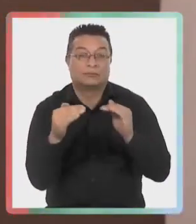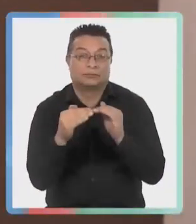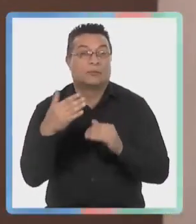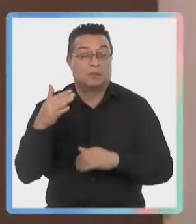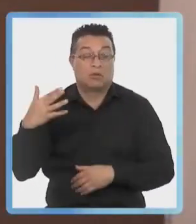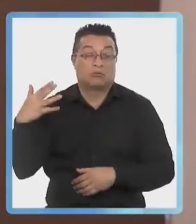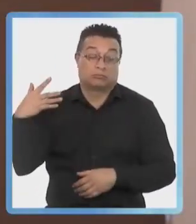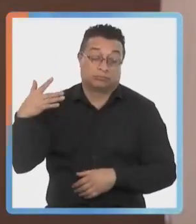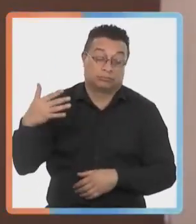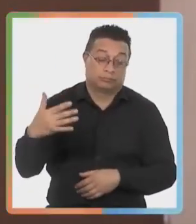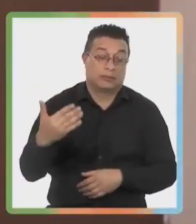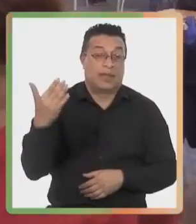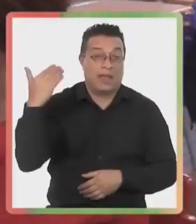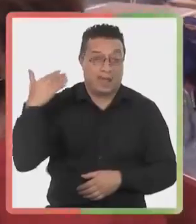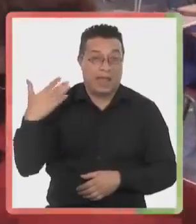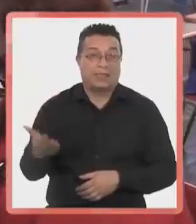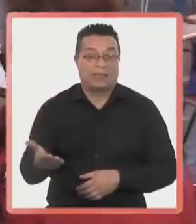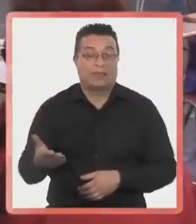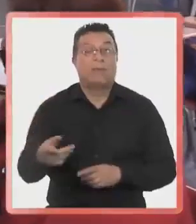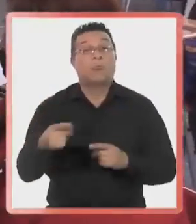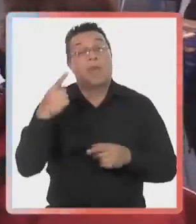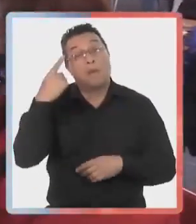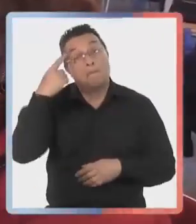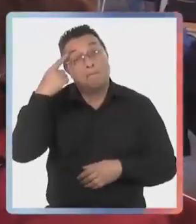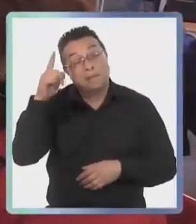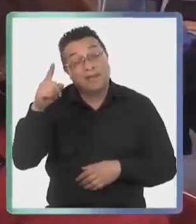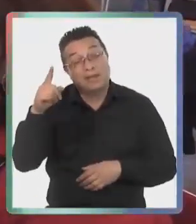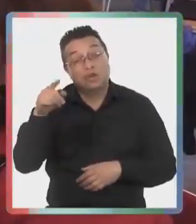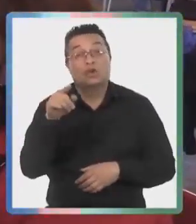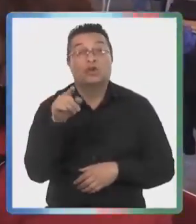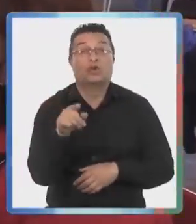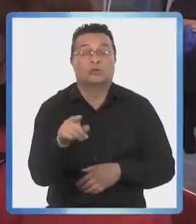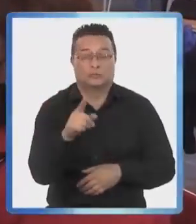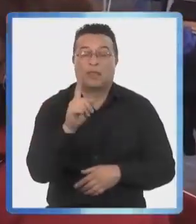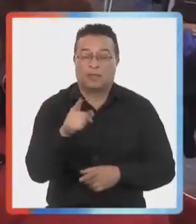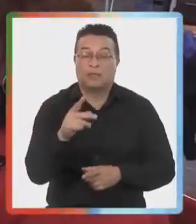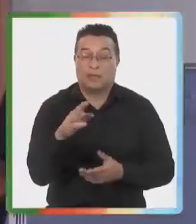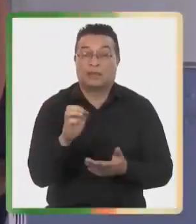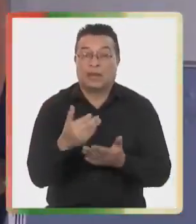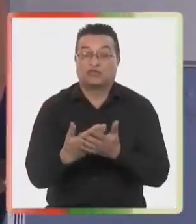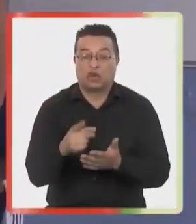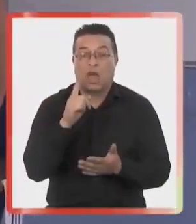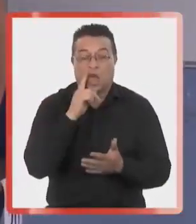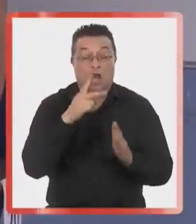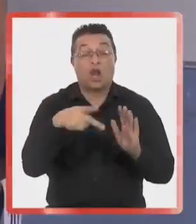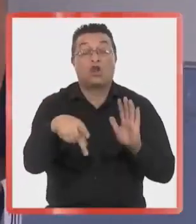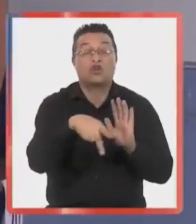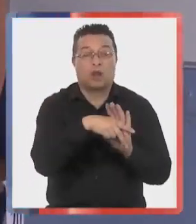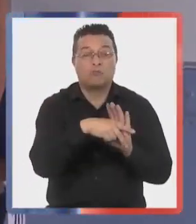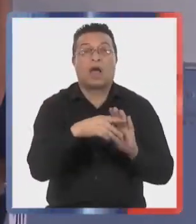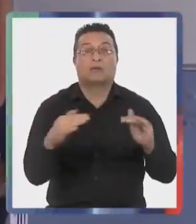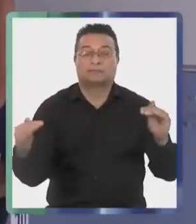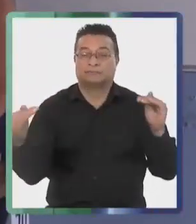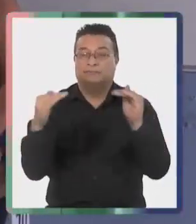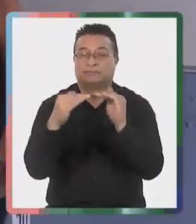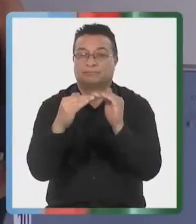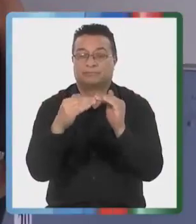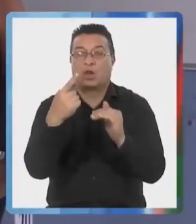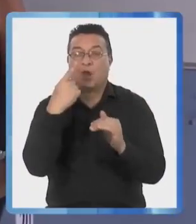venido haciendo en las elecciones anteriores. Pero tú tienes razón, hay una norma adicional de